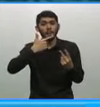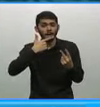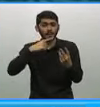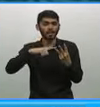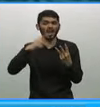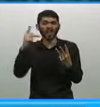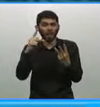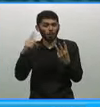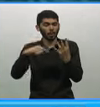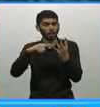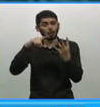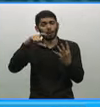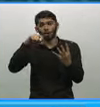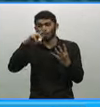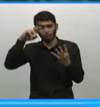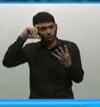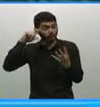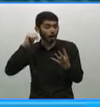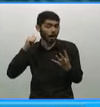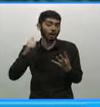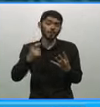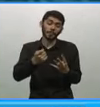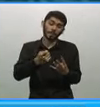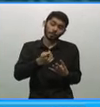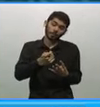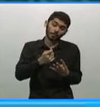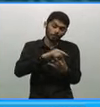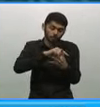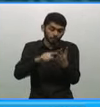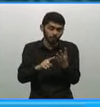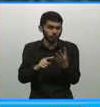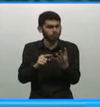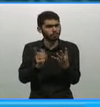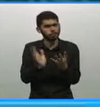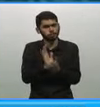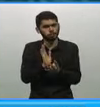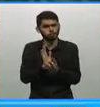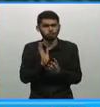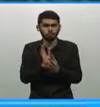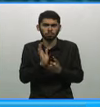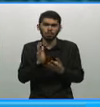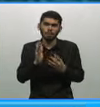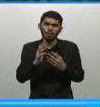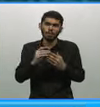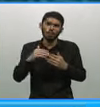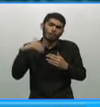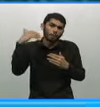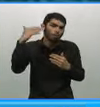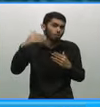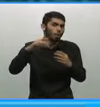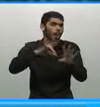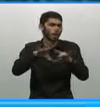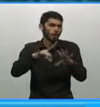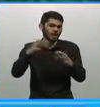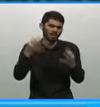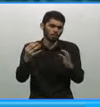Craneviter y el caso de Correa. Casi me animo a decirte que son nombres que vamos a empezar a ver también en futuras giras y en las